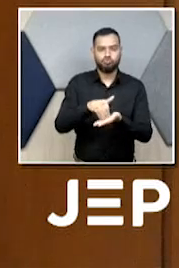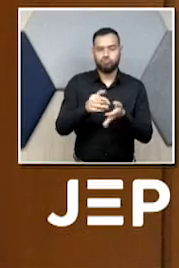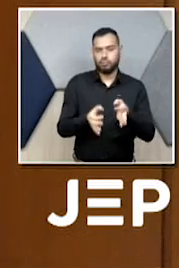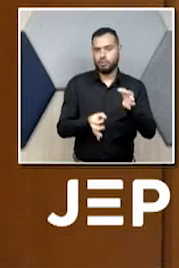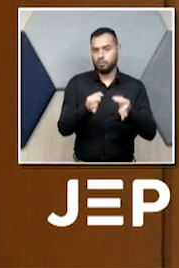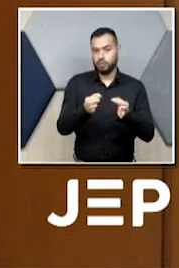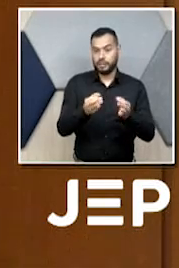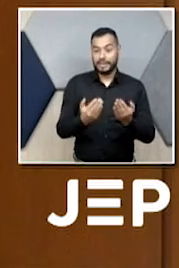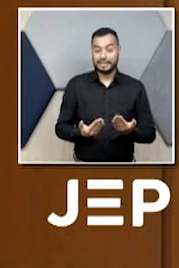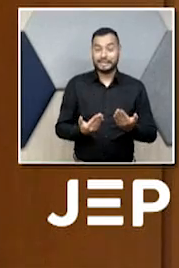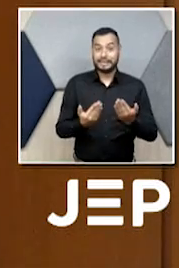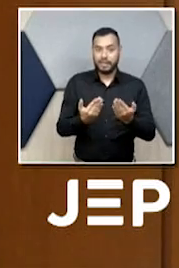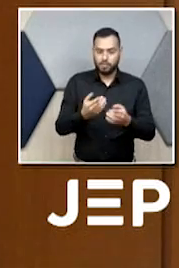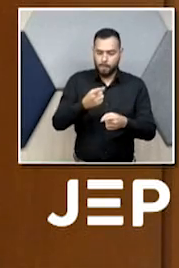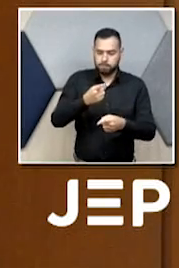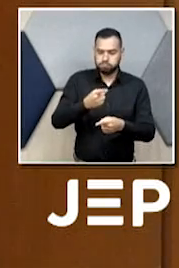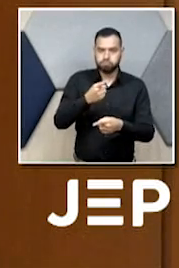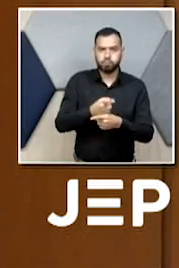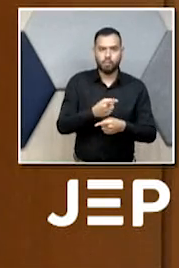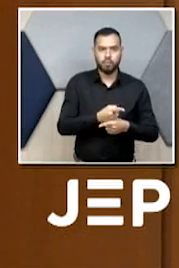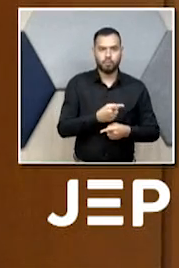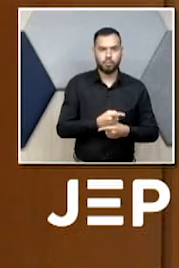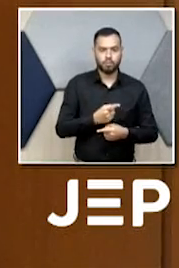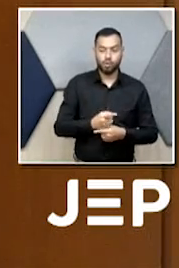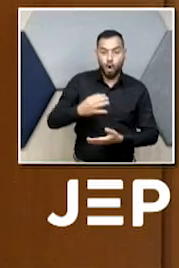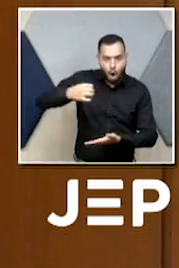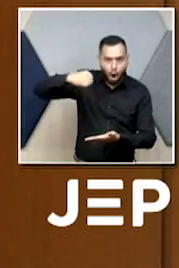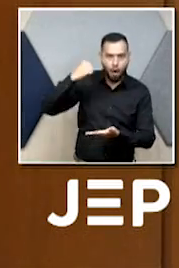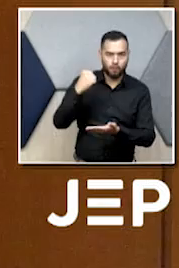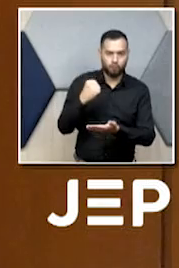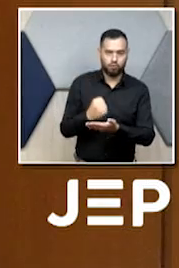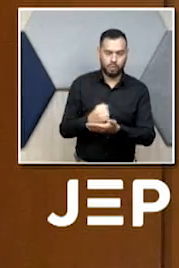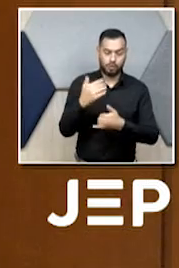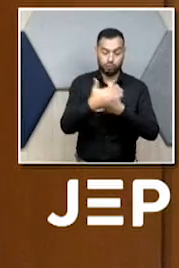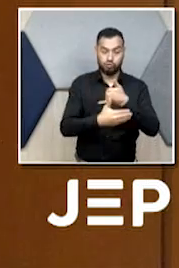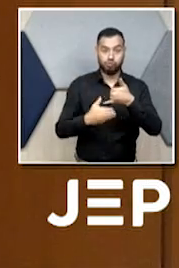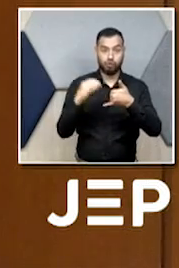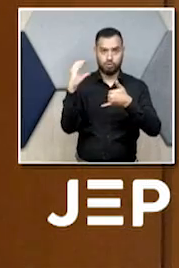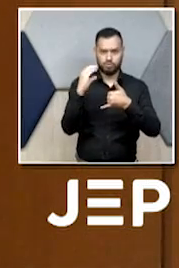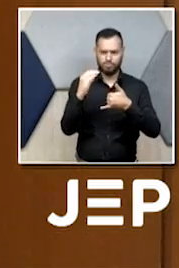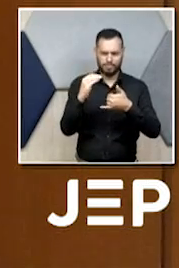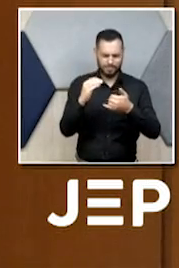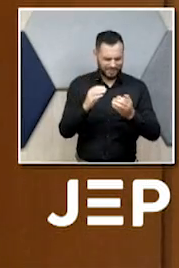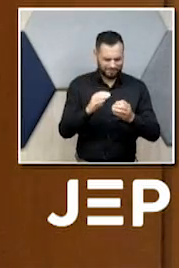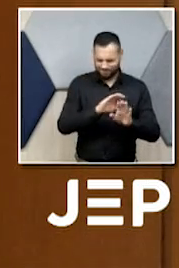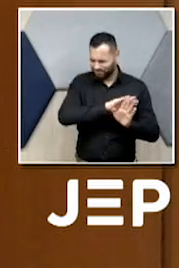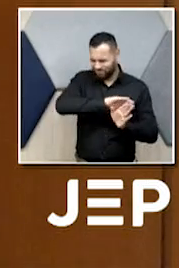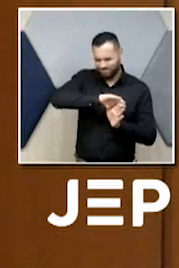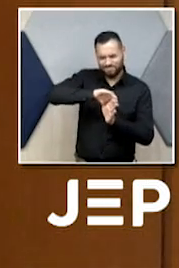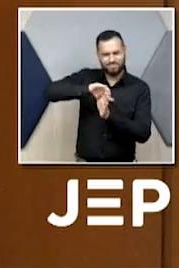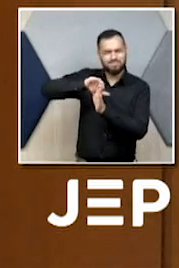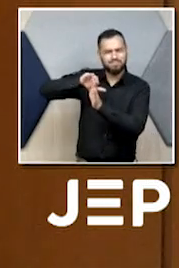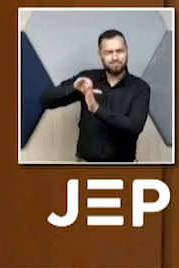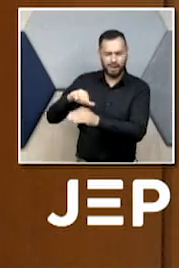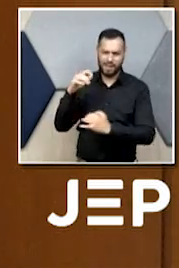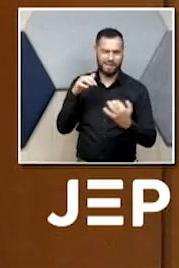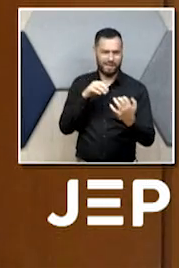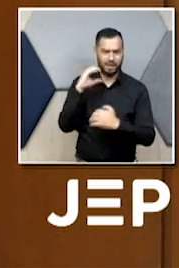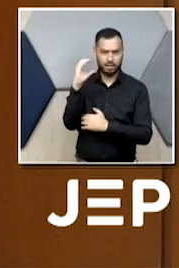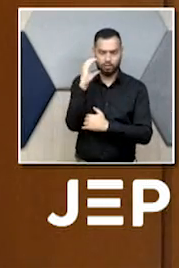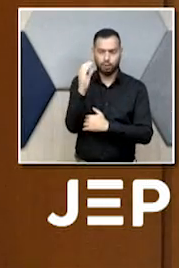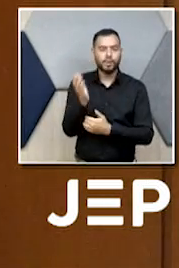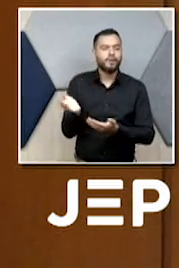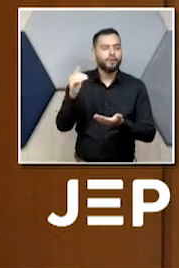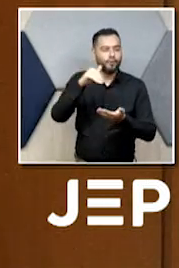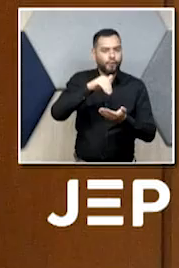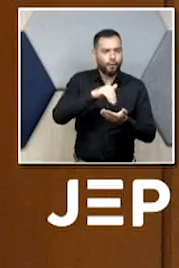sus obligaciones ante el país, pasar la página del conflicto y ser reincorporados dentro de la